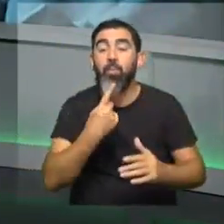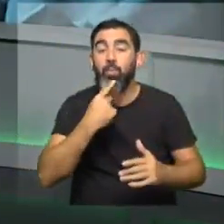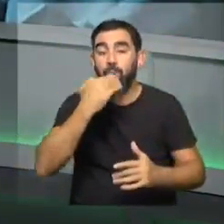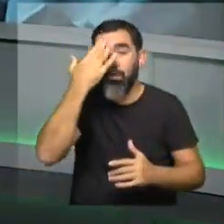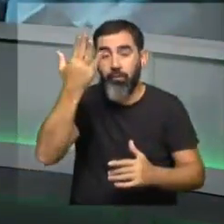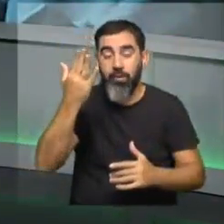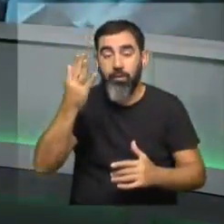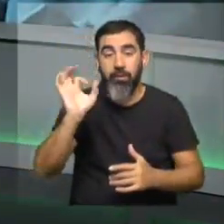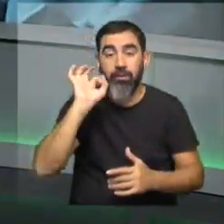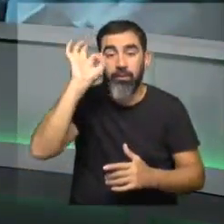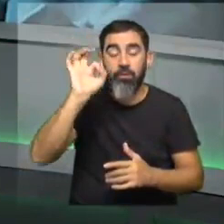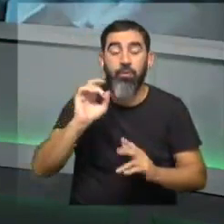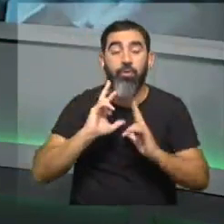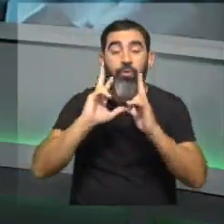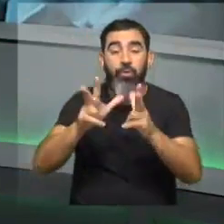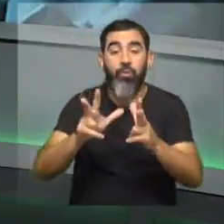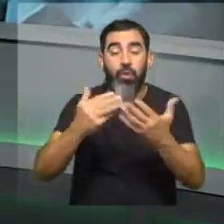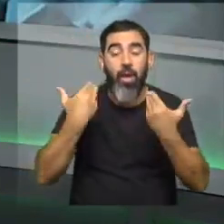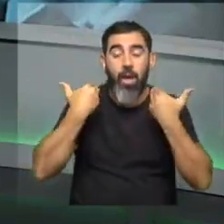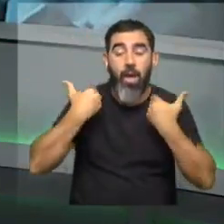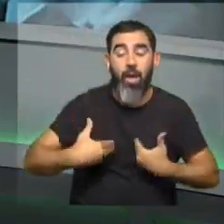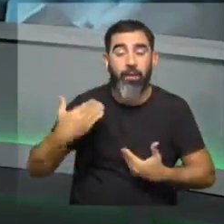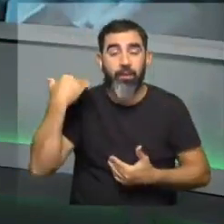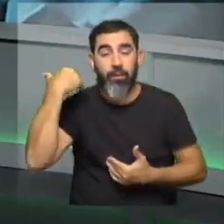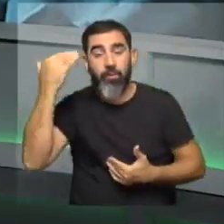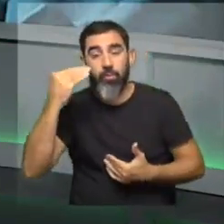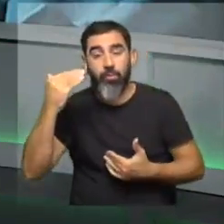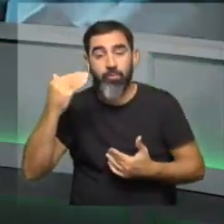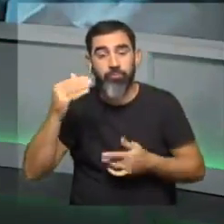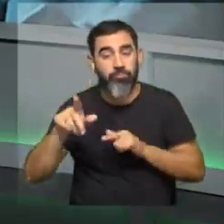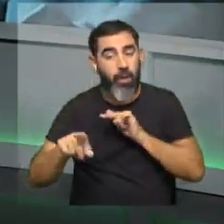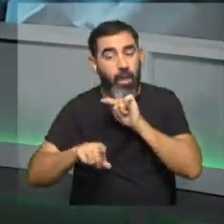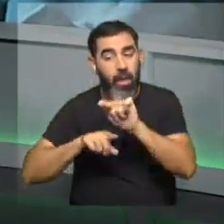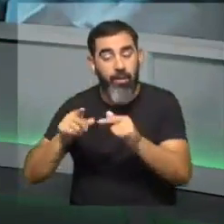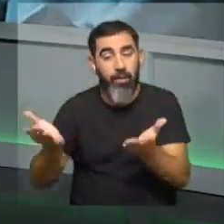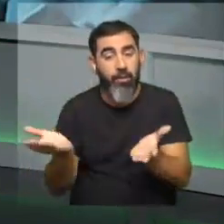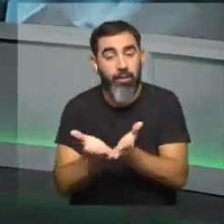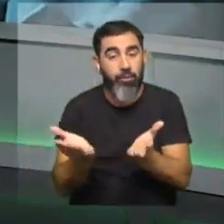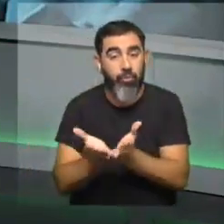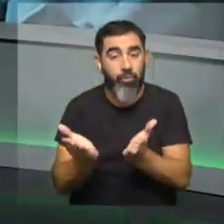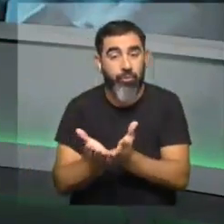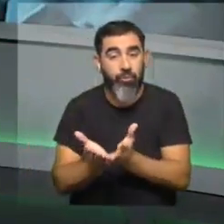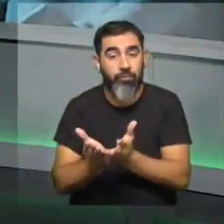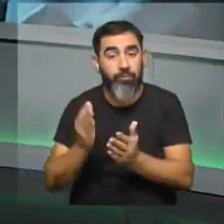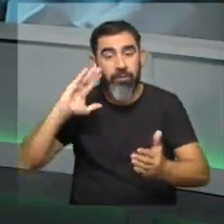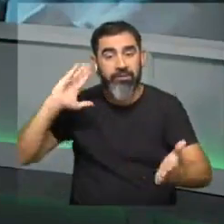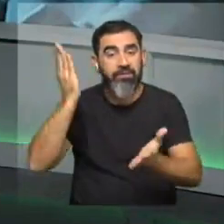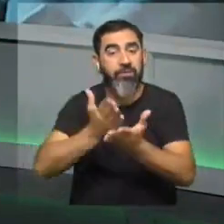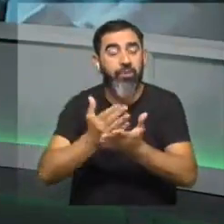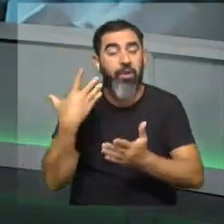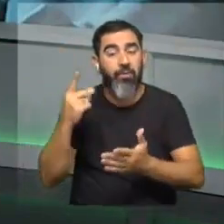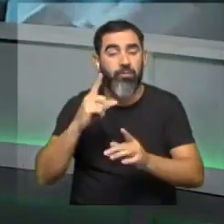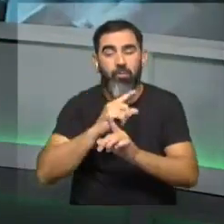senador Sebastián Sabini afirmó que la actitud de las autoridades generó un ataque muy fuerte contra los estudiantes y que la sanción al director del liceo